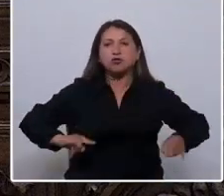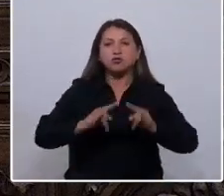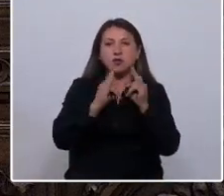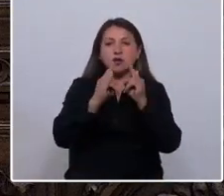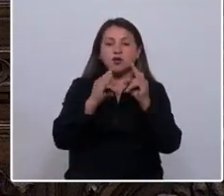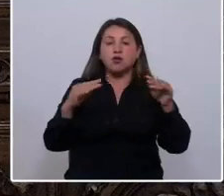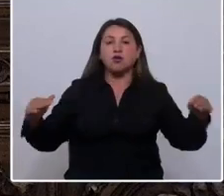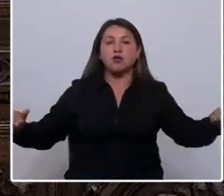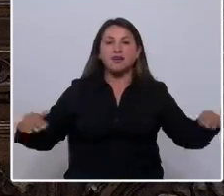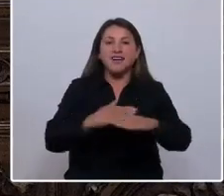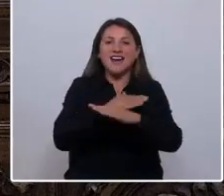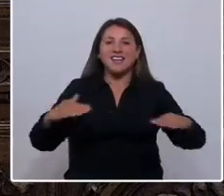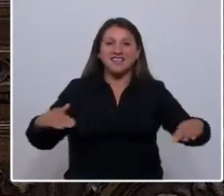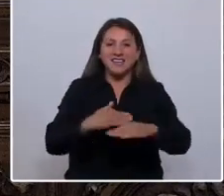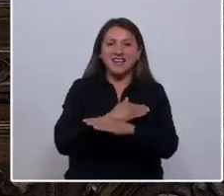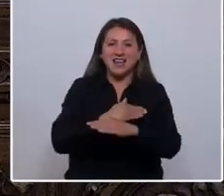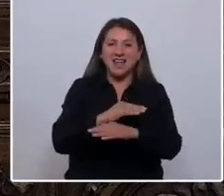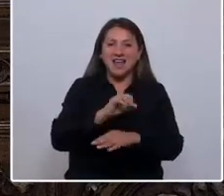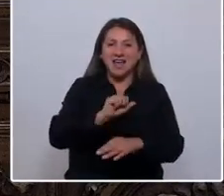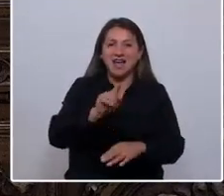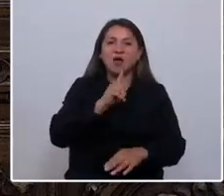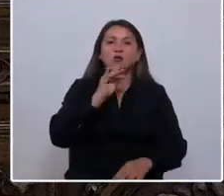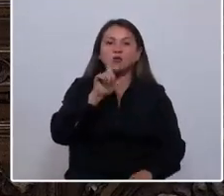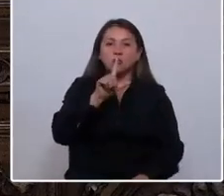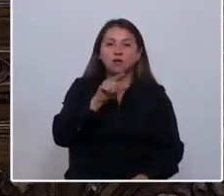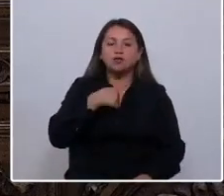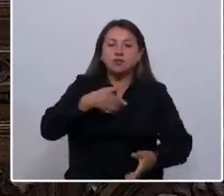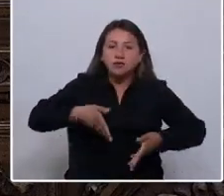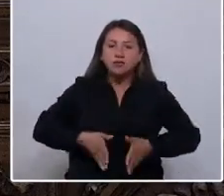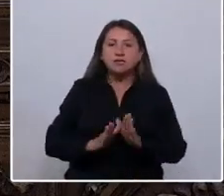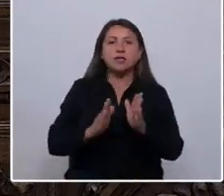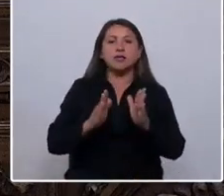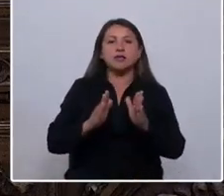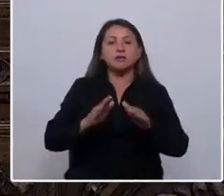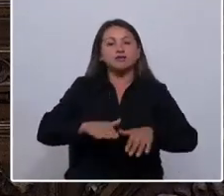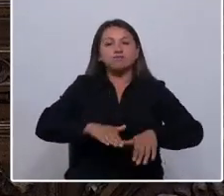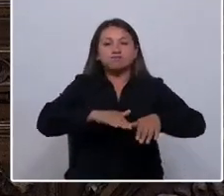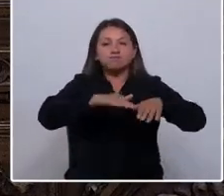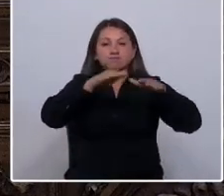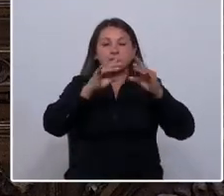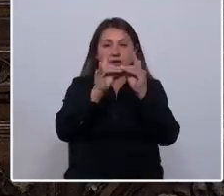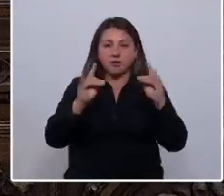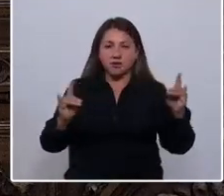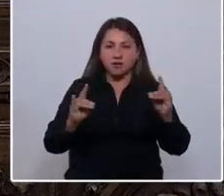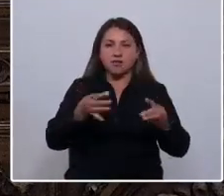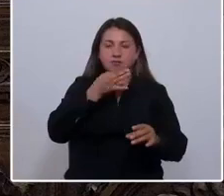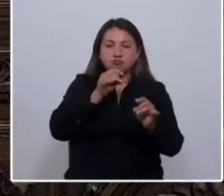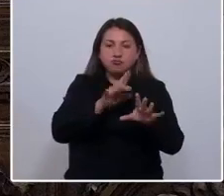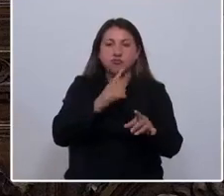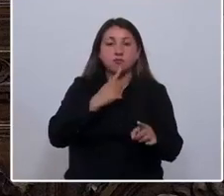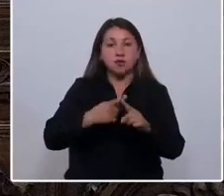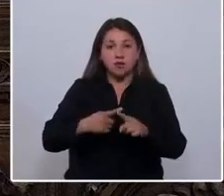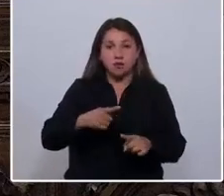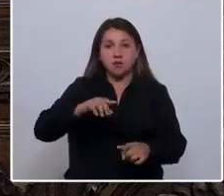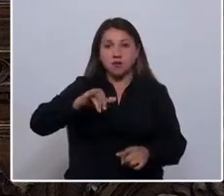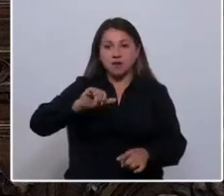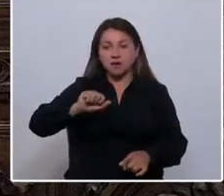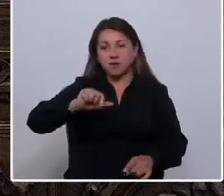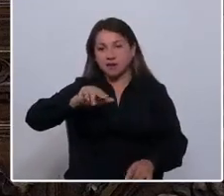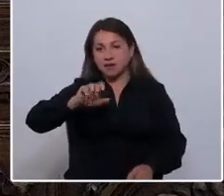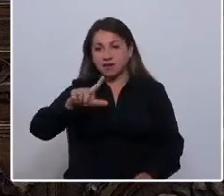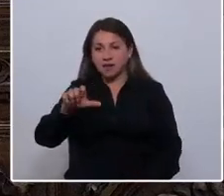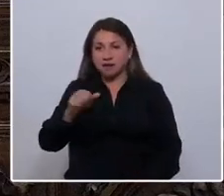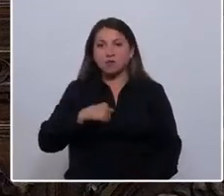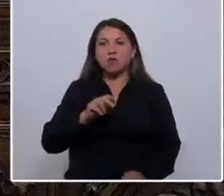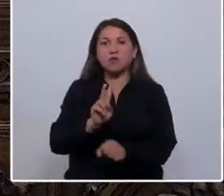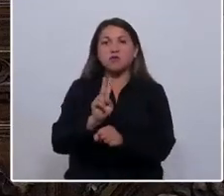austral. Soy nacida y criada en Coyhaique, como se dice en mi tierra. Mi nombre es Yarela Gómez Sánchez,